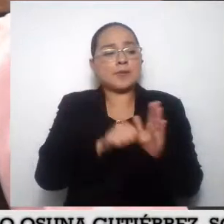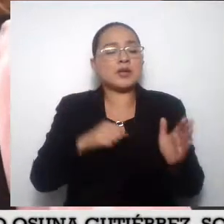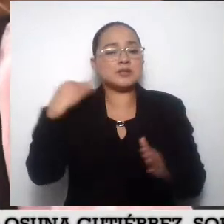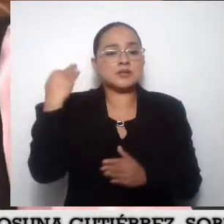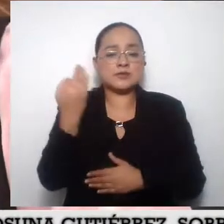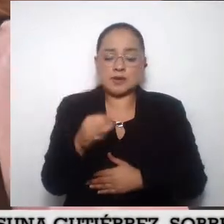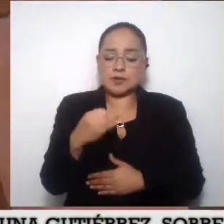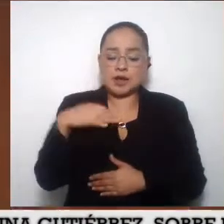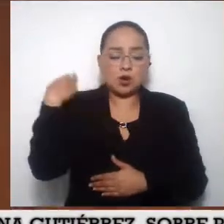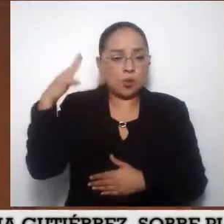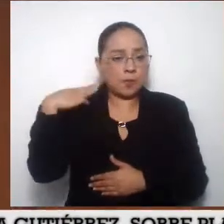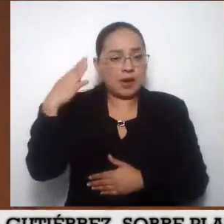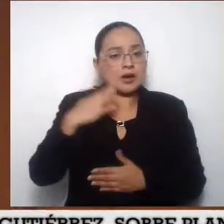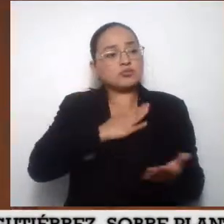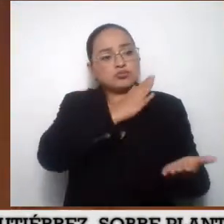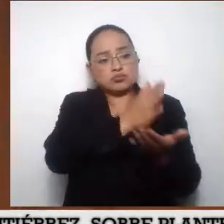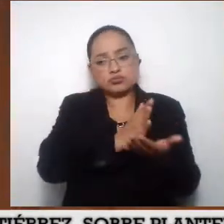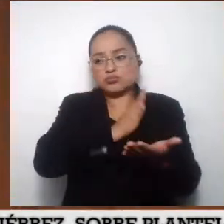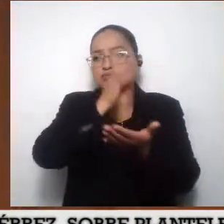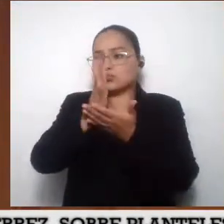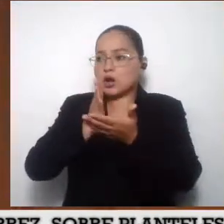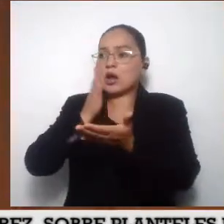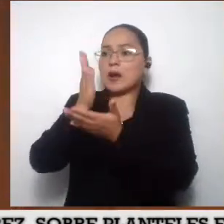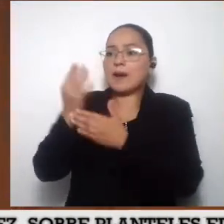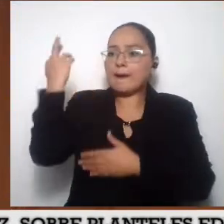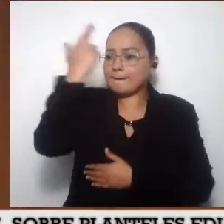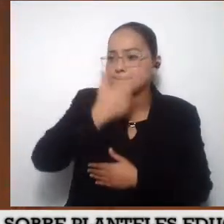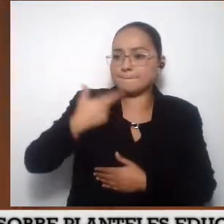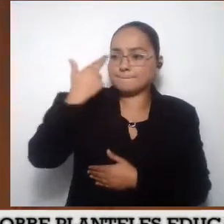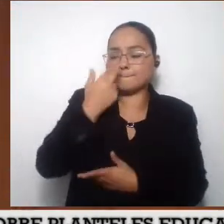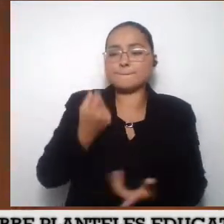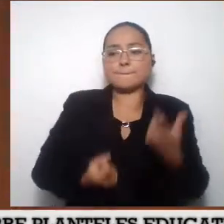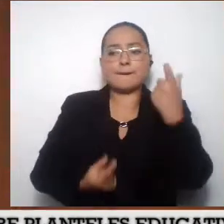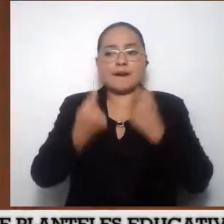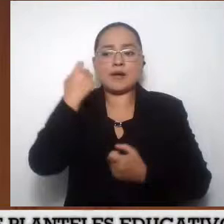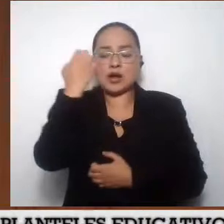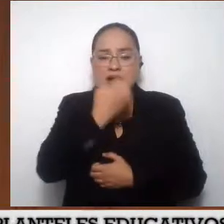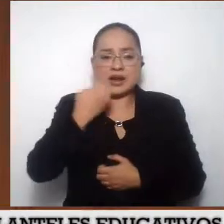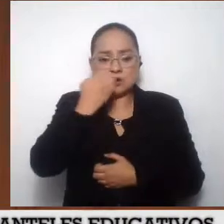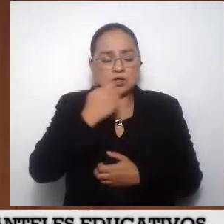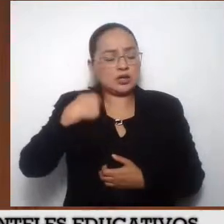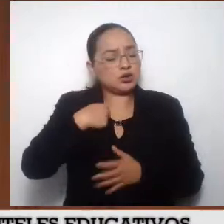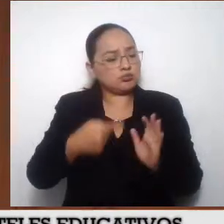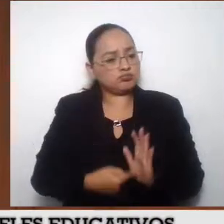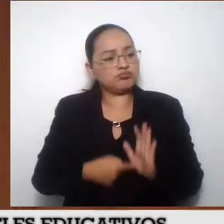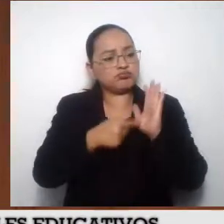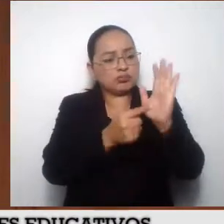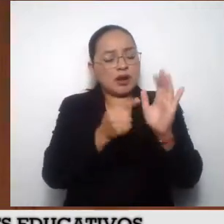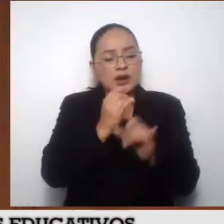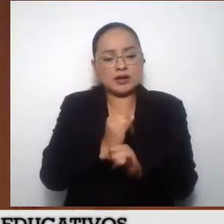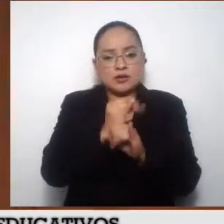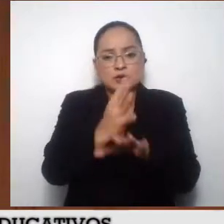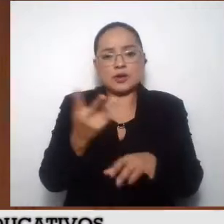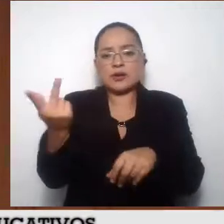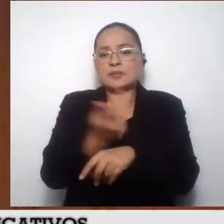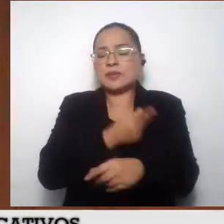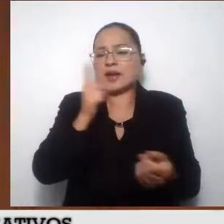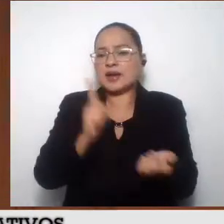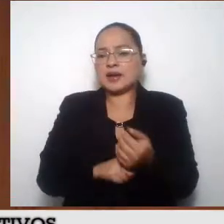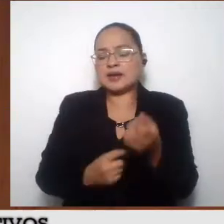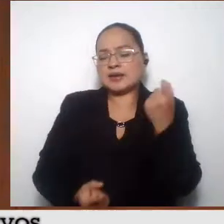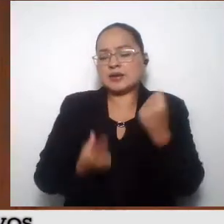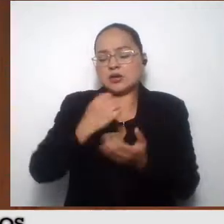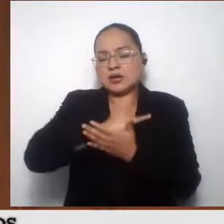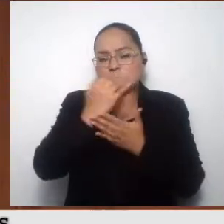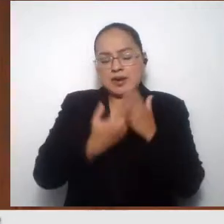de campo en algunas escuelas, de las cuales les comparto a continuación algunas imágenes de mi